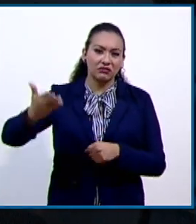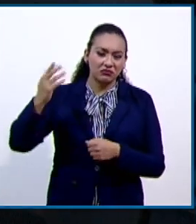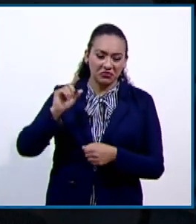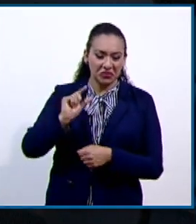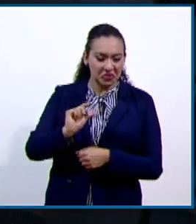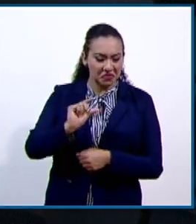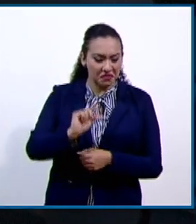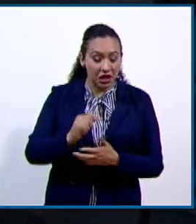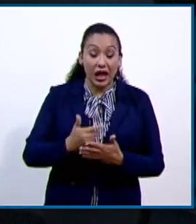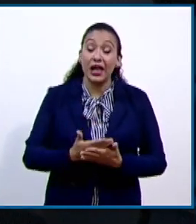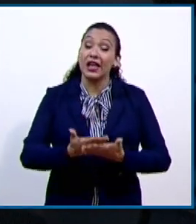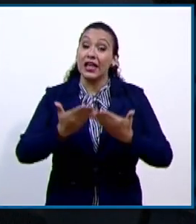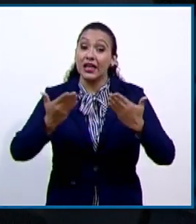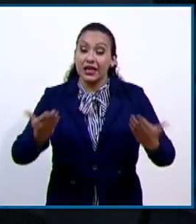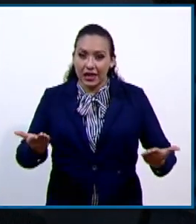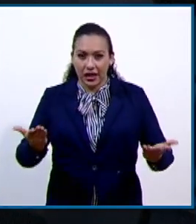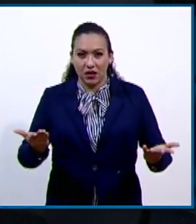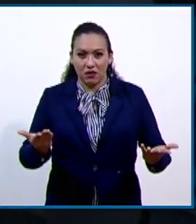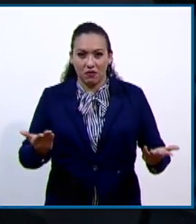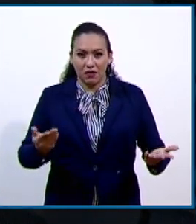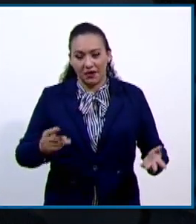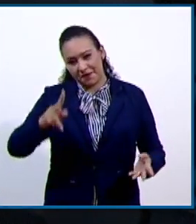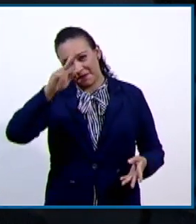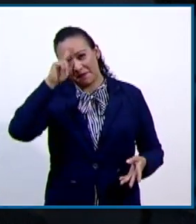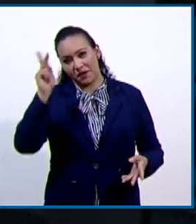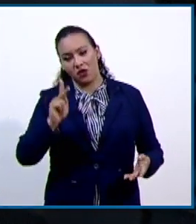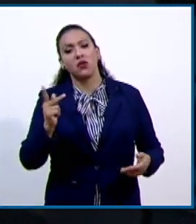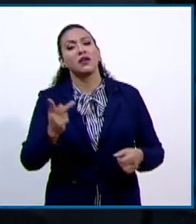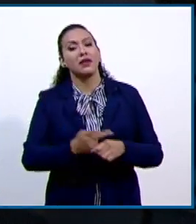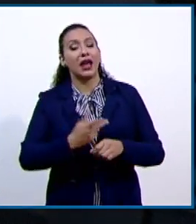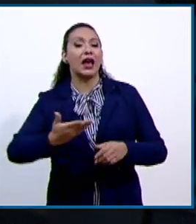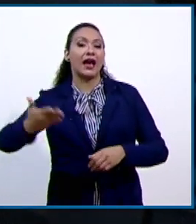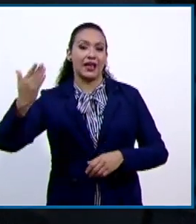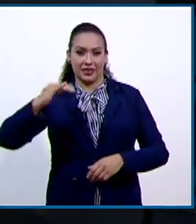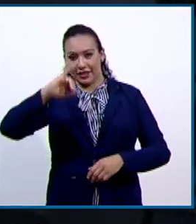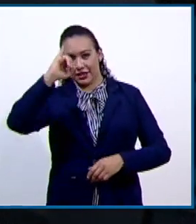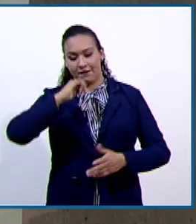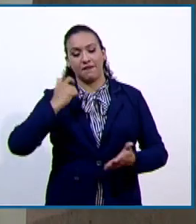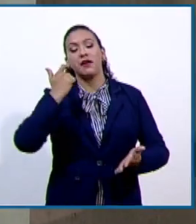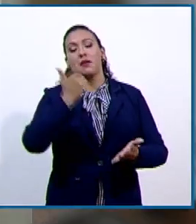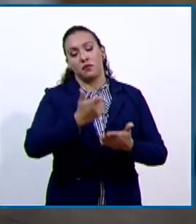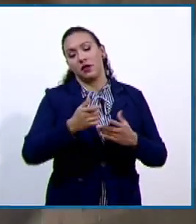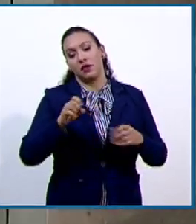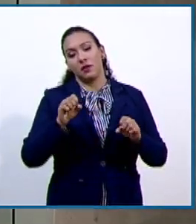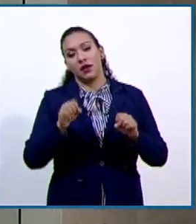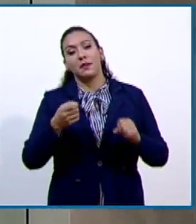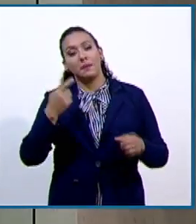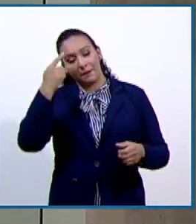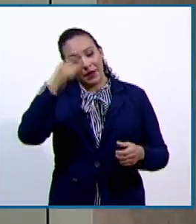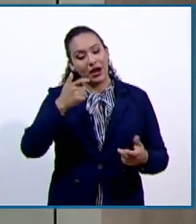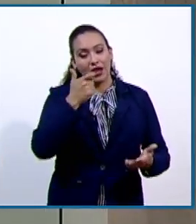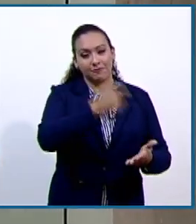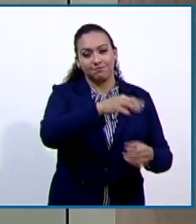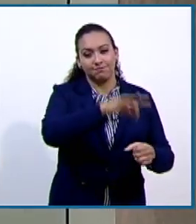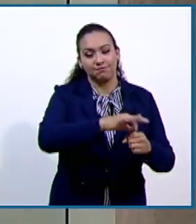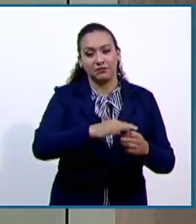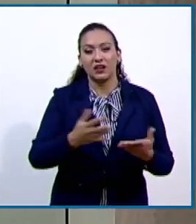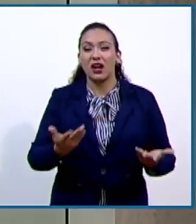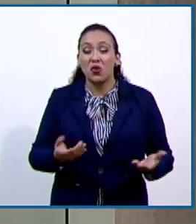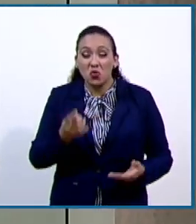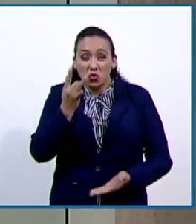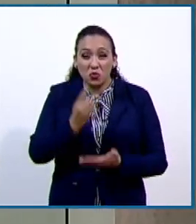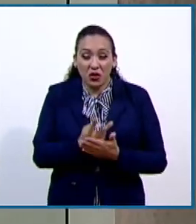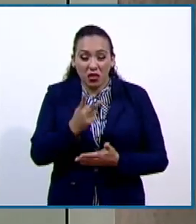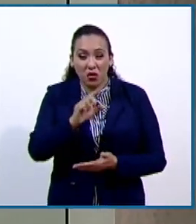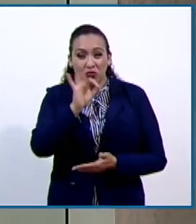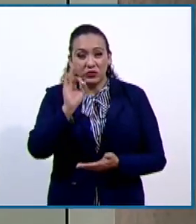y ahora las aportaciones patronales a los fondos de separación individualizado y retiro se reducirán a solo el